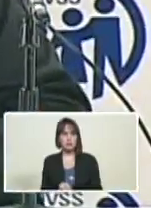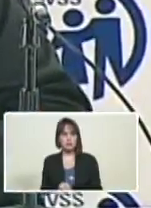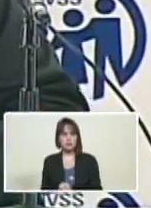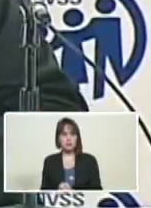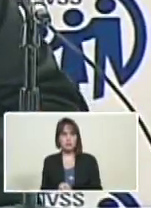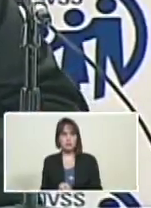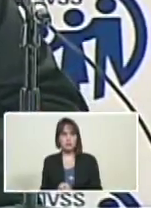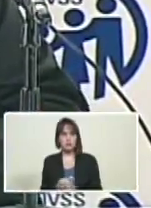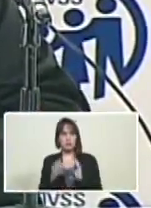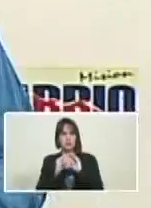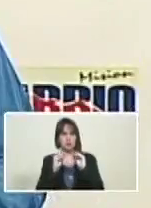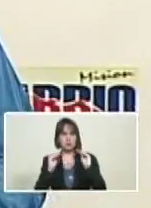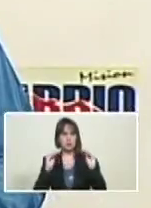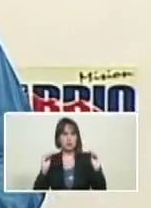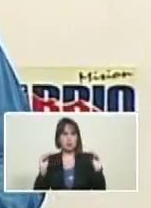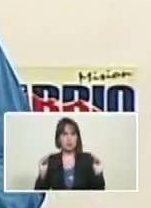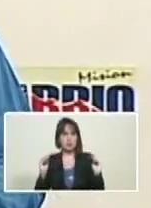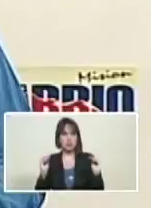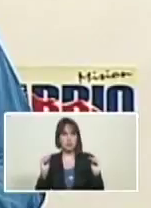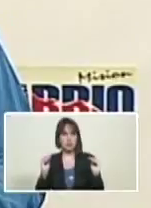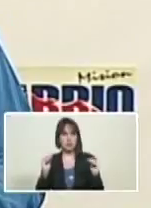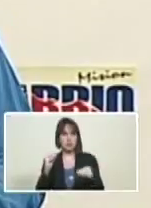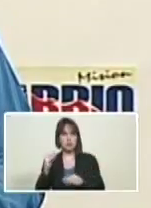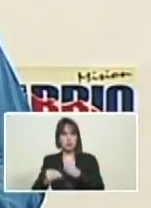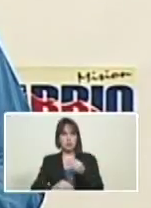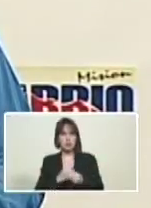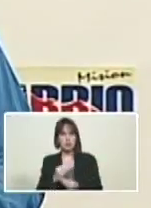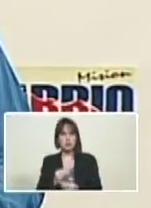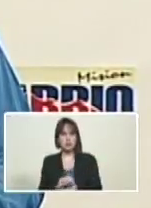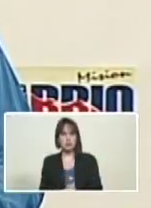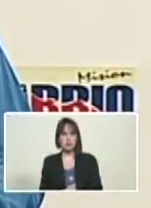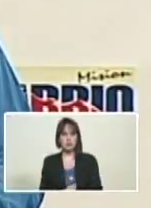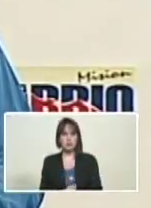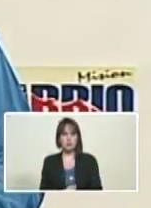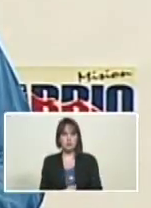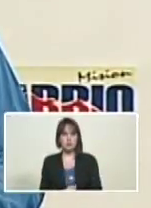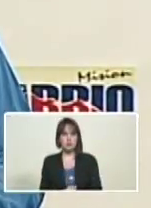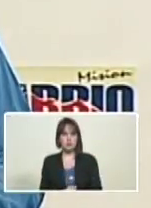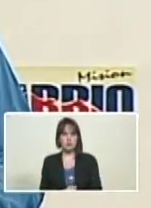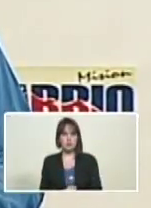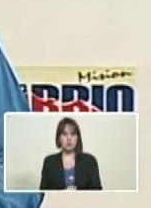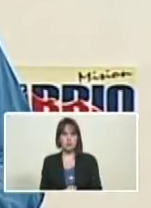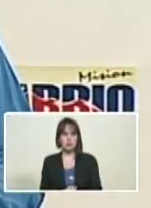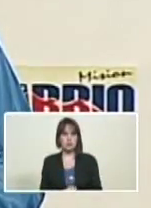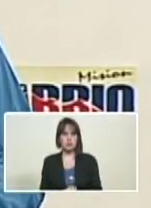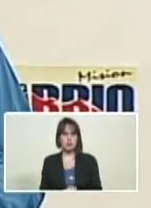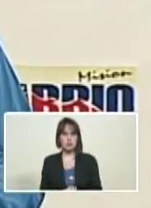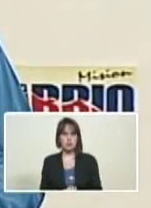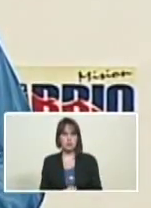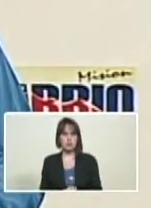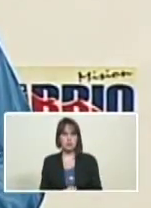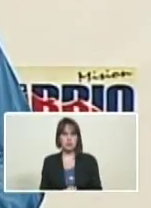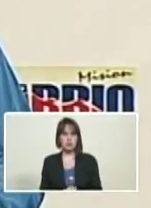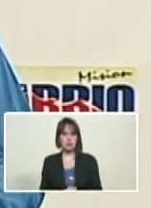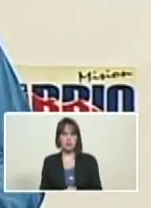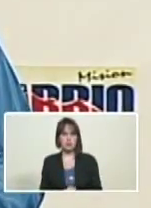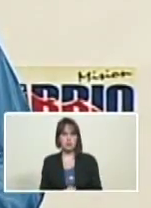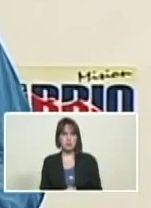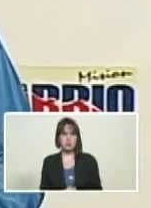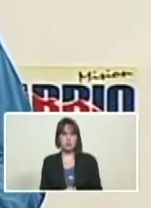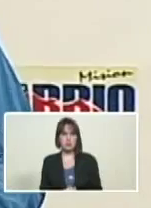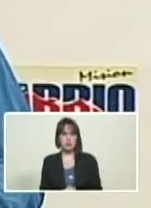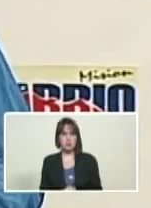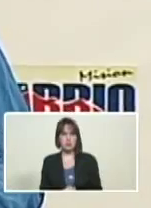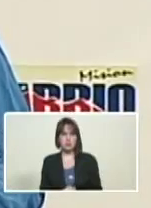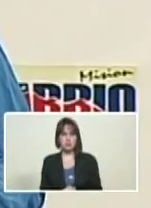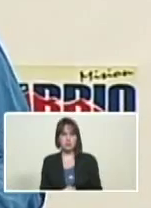convocar, enamorar, atraer a todos los estudiantes que están estudiando medicina y que